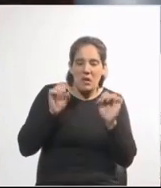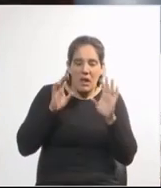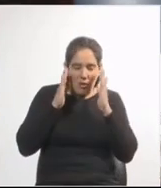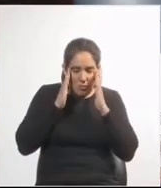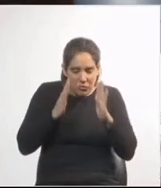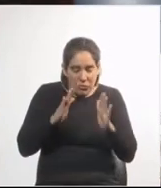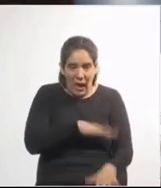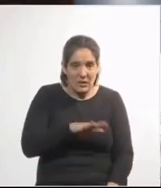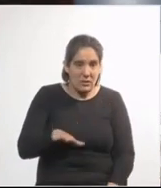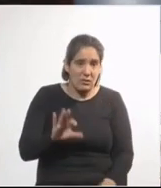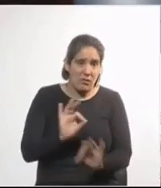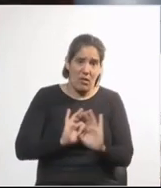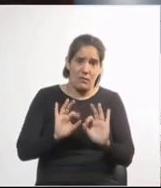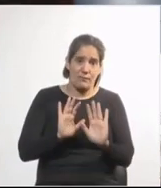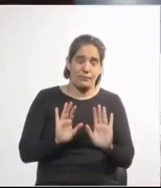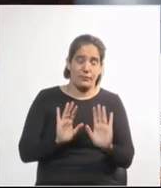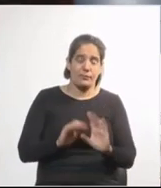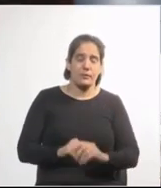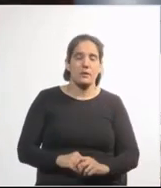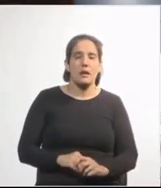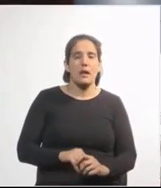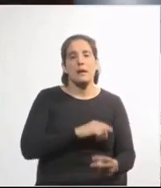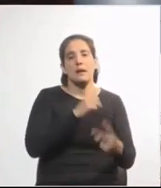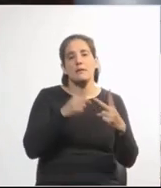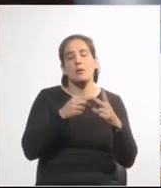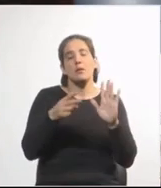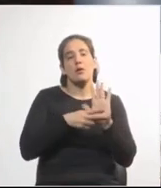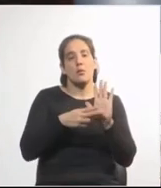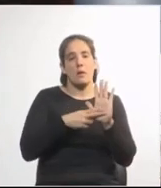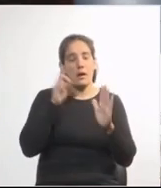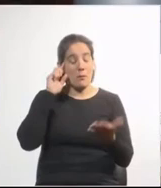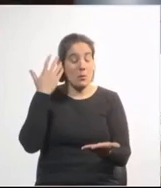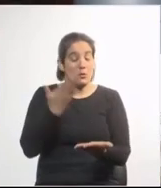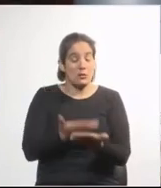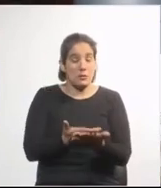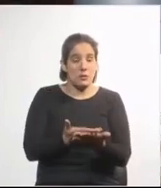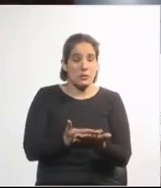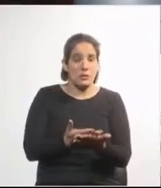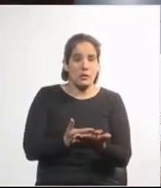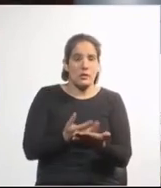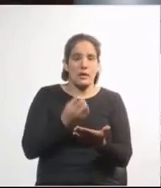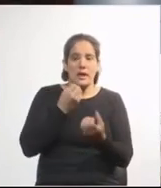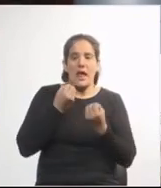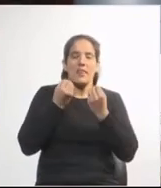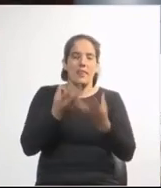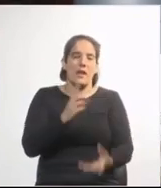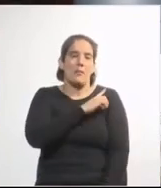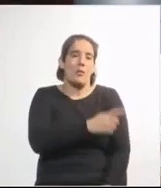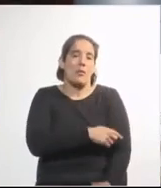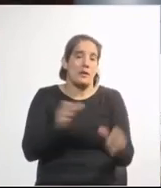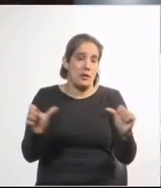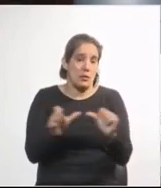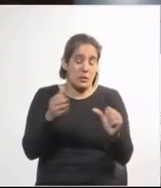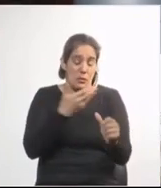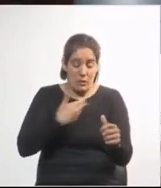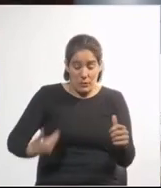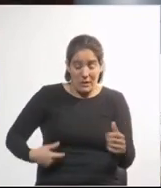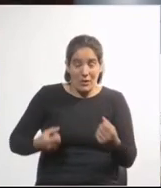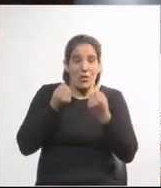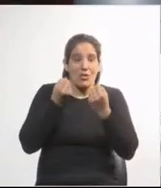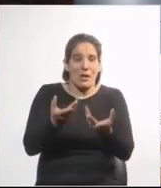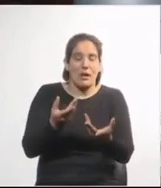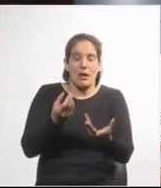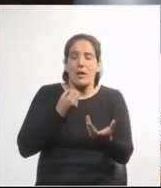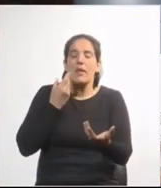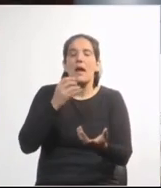estos casos en particular. La segunda medida era facultar al Poder Ejecutivo a establecer un régimen de